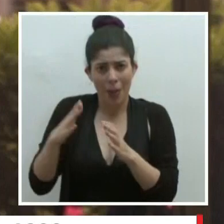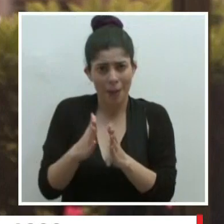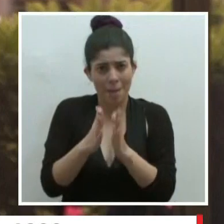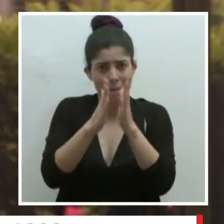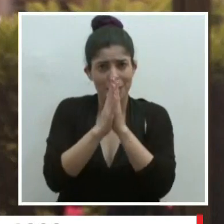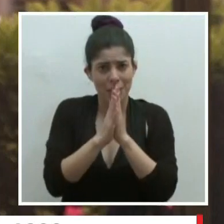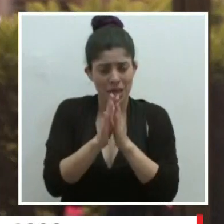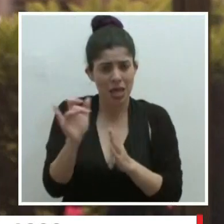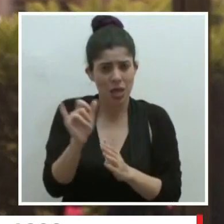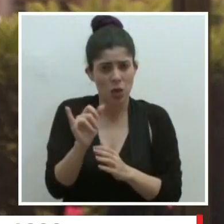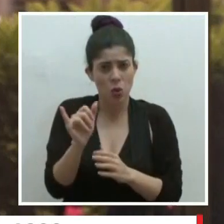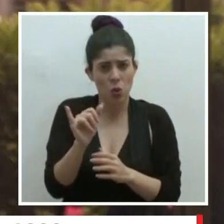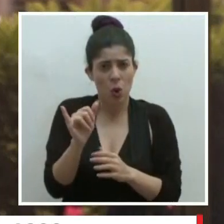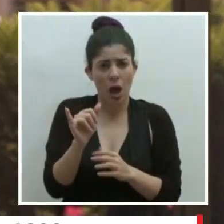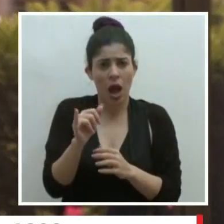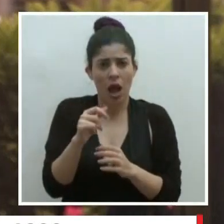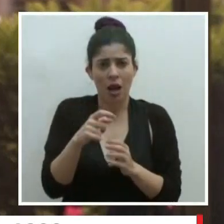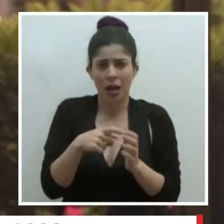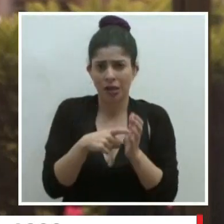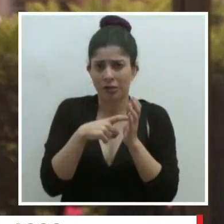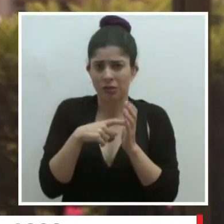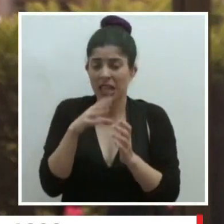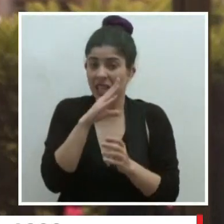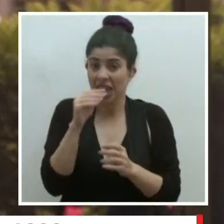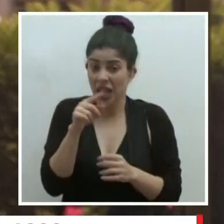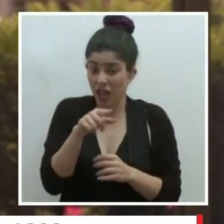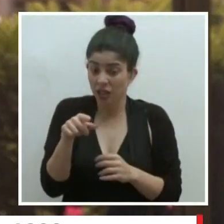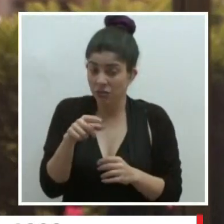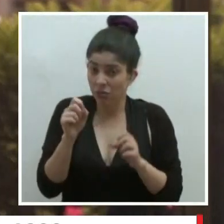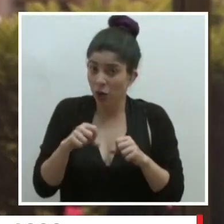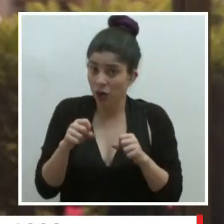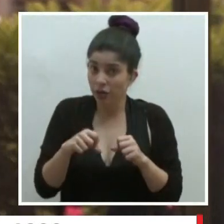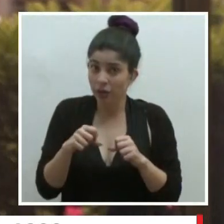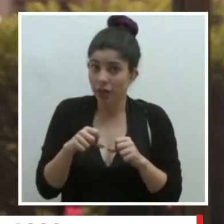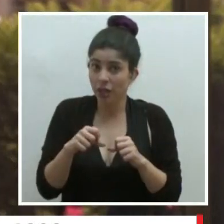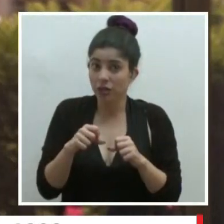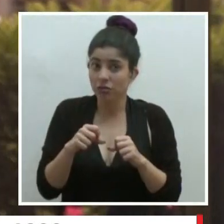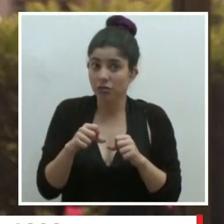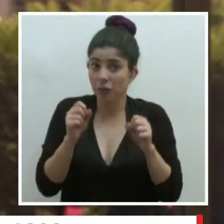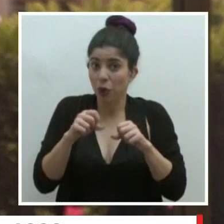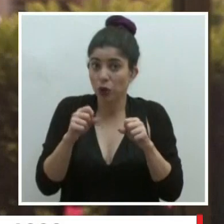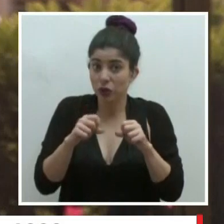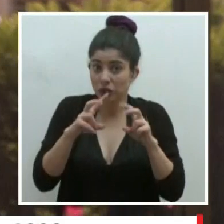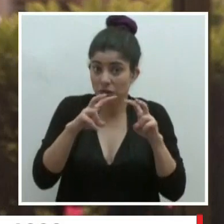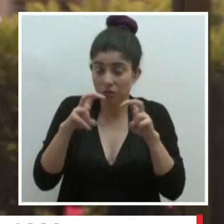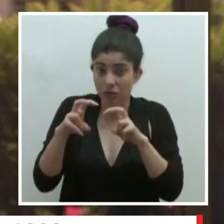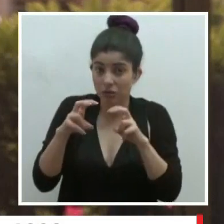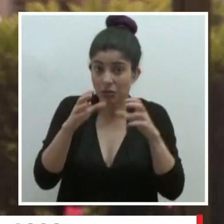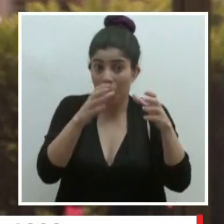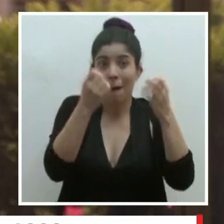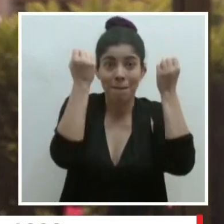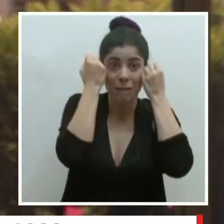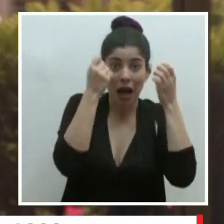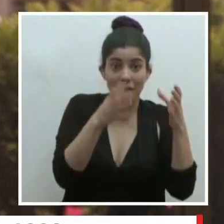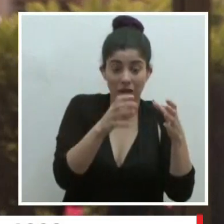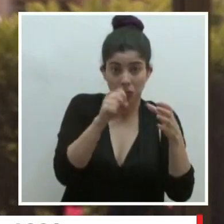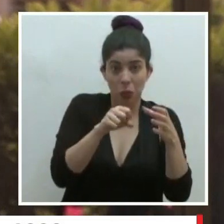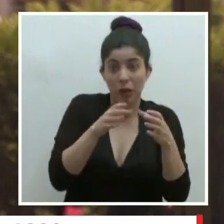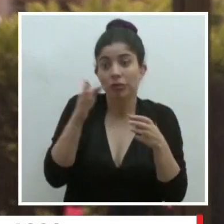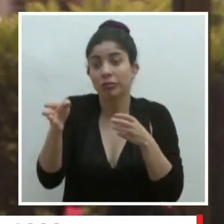tipo de medidas y si valdría la pena ampliar, por ejemplo, los testeos que se están realizando en Pavas a